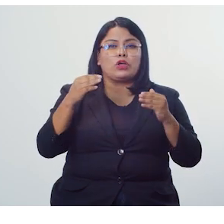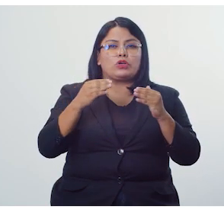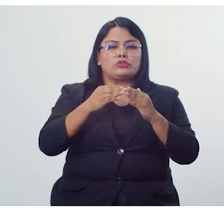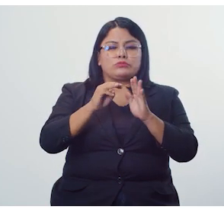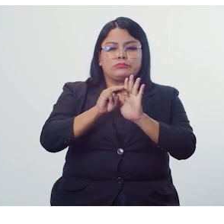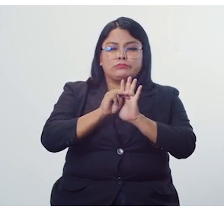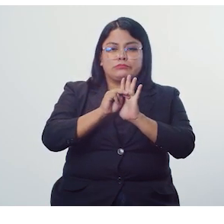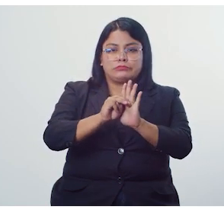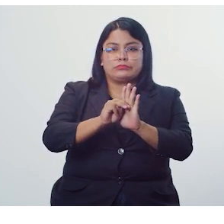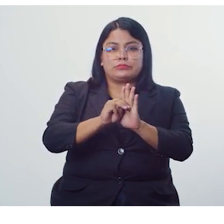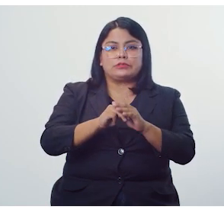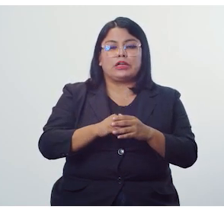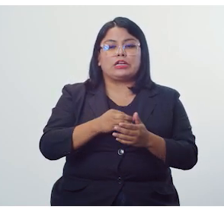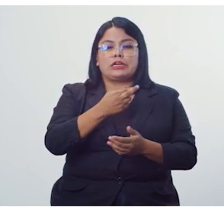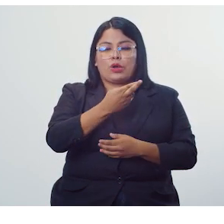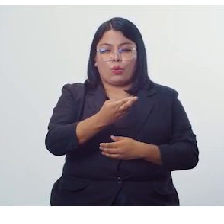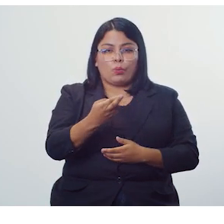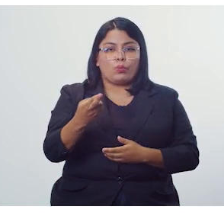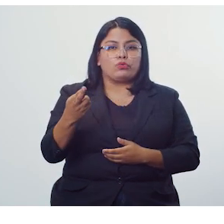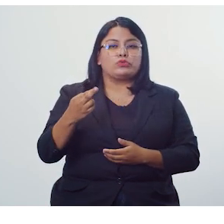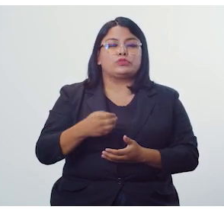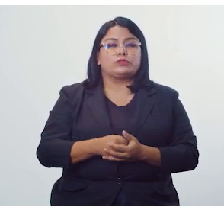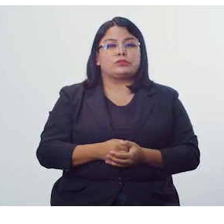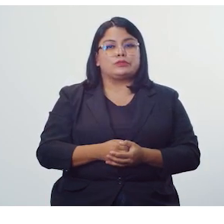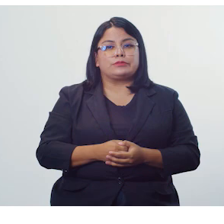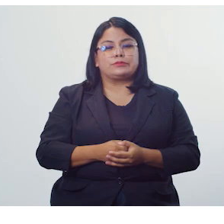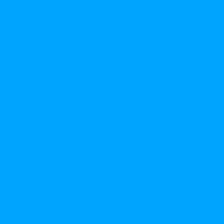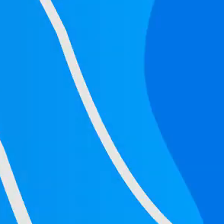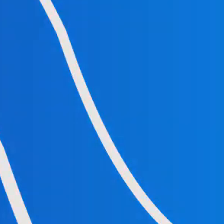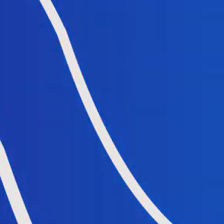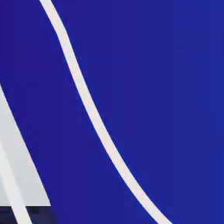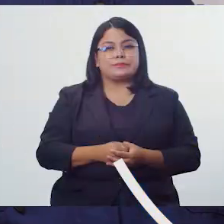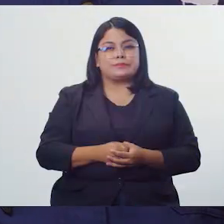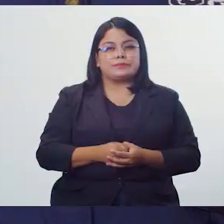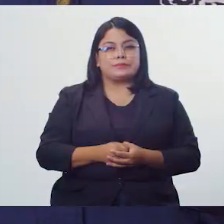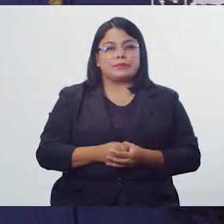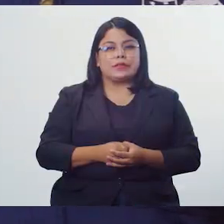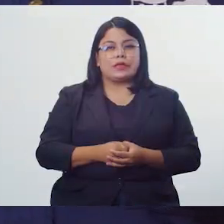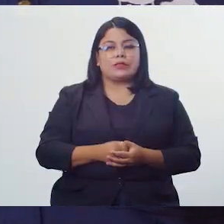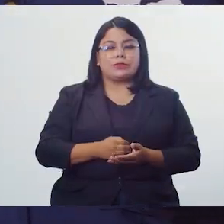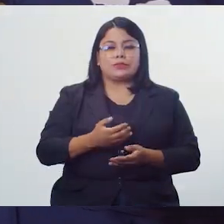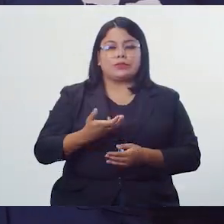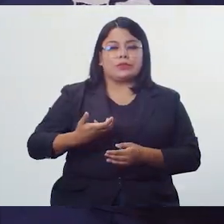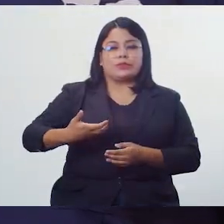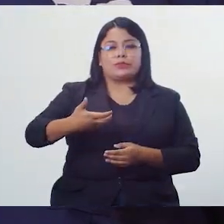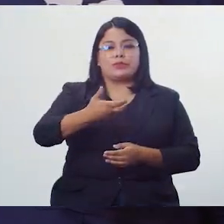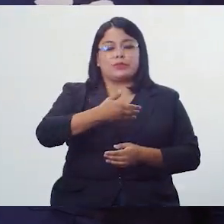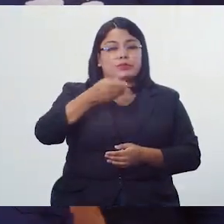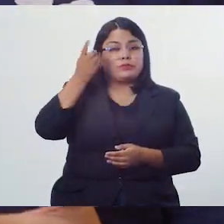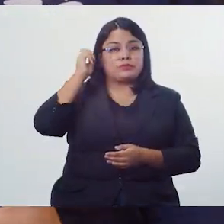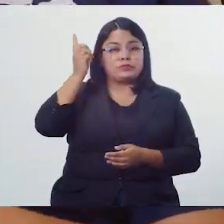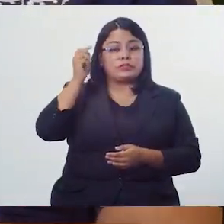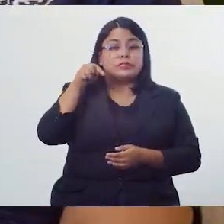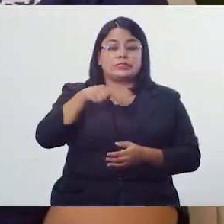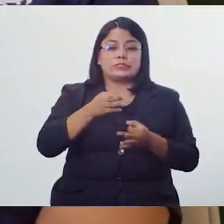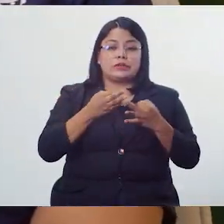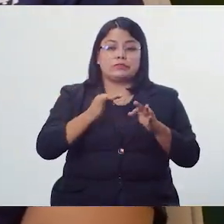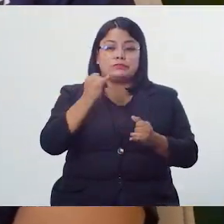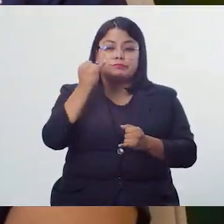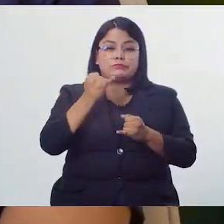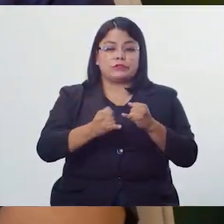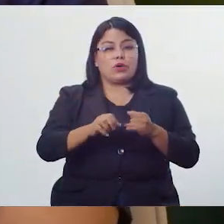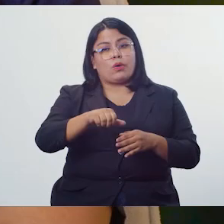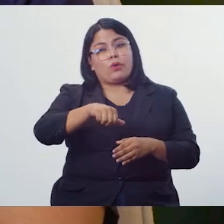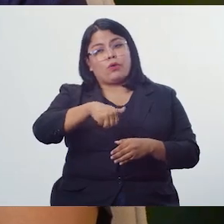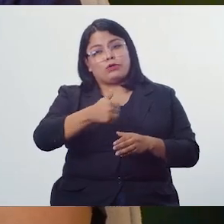el modelaje mediante recursos tangibles. Estimados maestros y maestras, de esta manera hemos llegado al